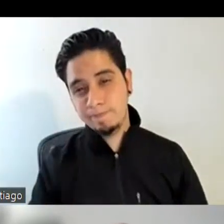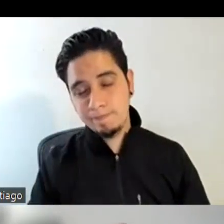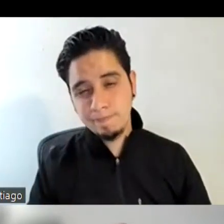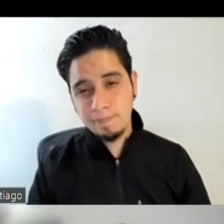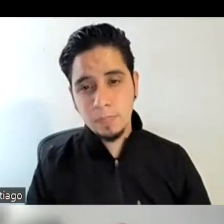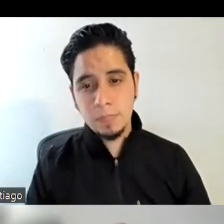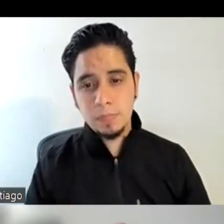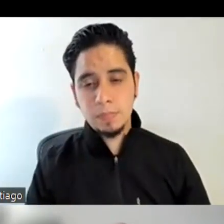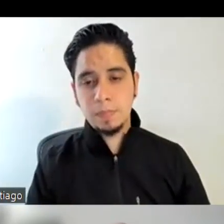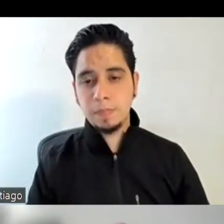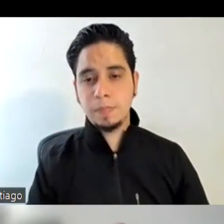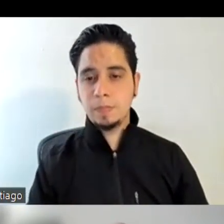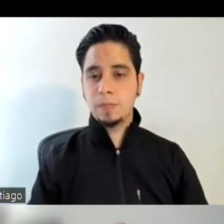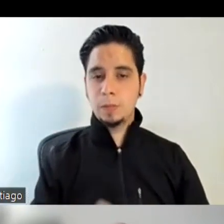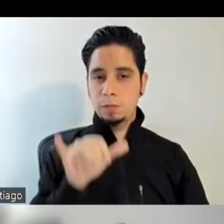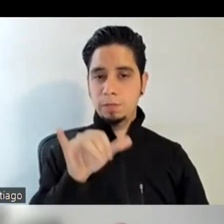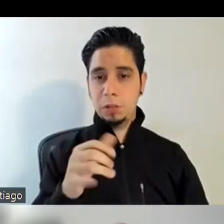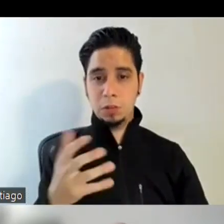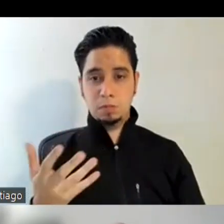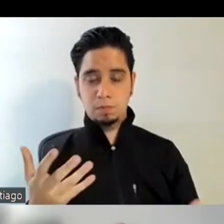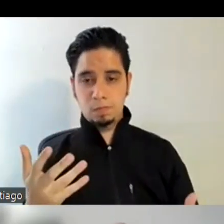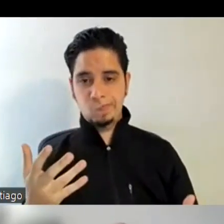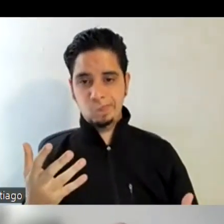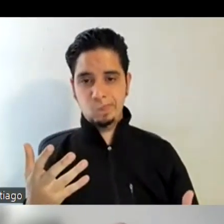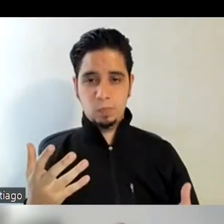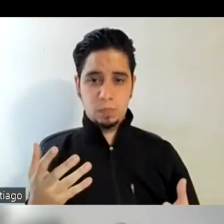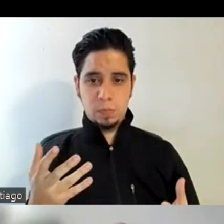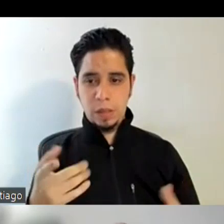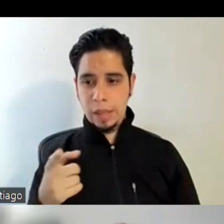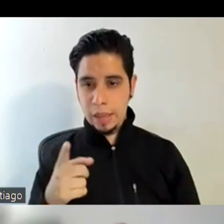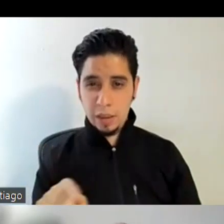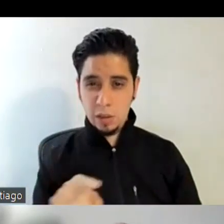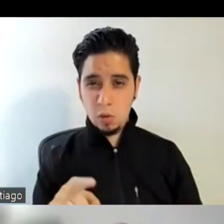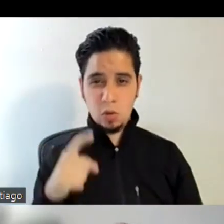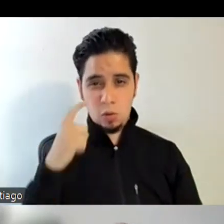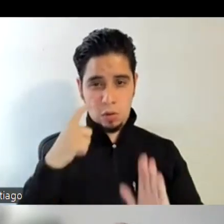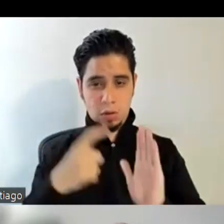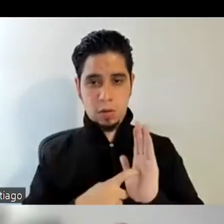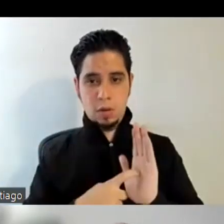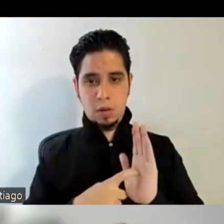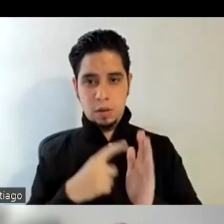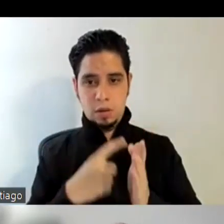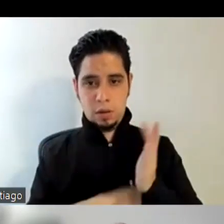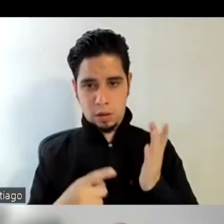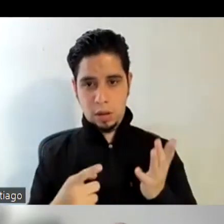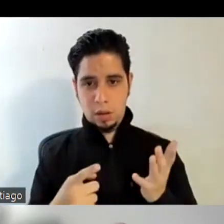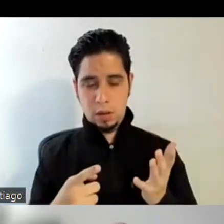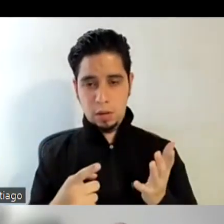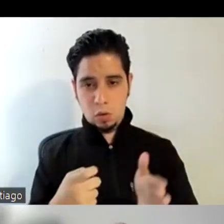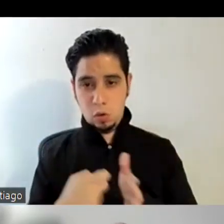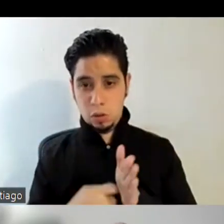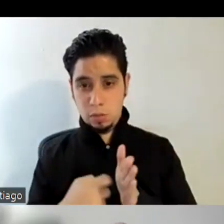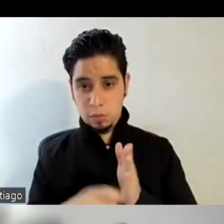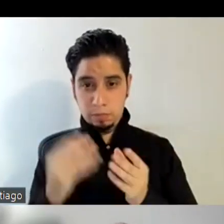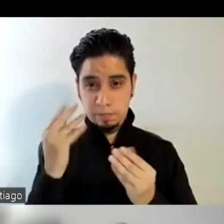Y además, esta cosa de que no ven ya, o sea, ellos no ven que me costó un poco y a todo el mundo yo tengo que decírselo y ponerme fuerte.